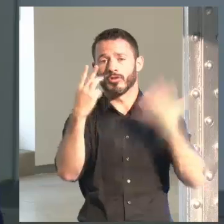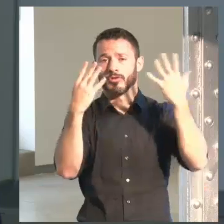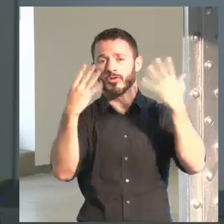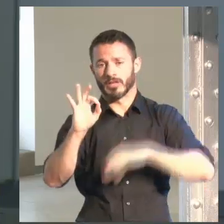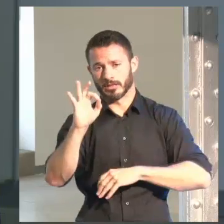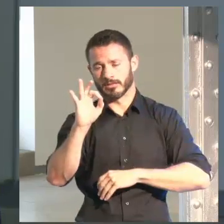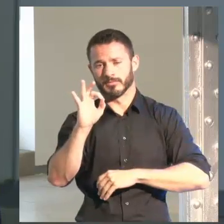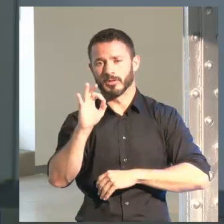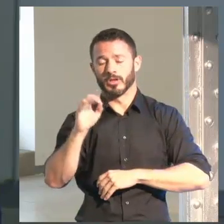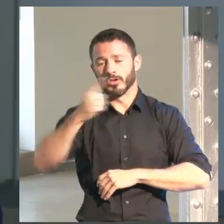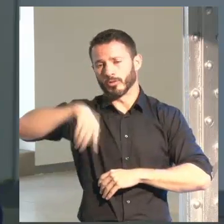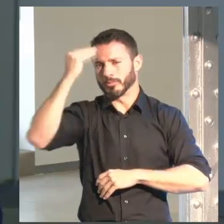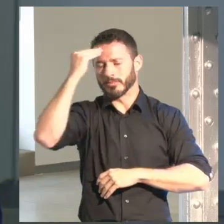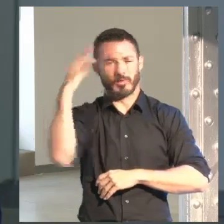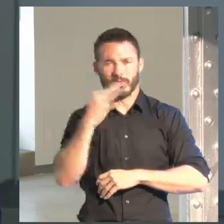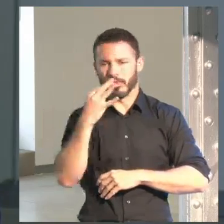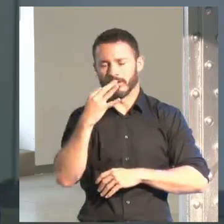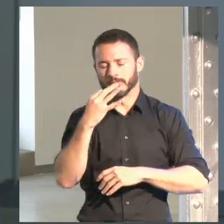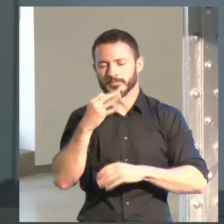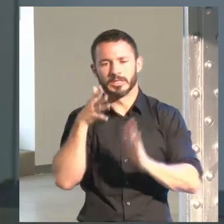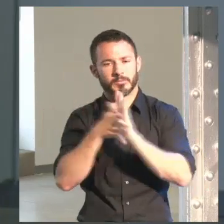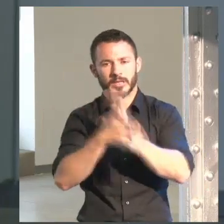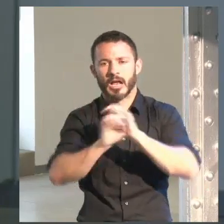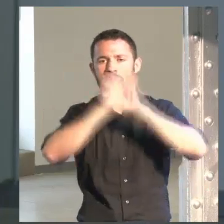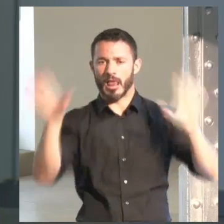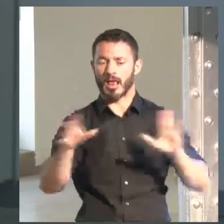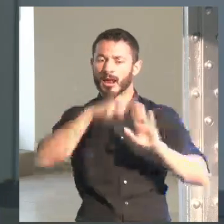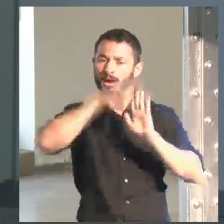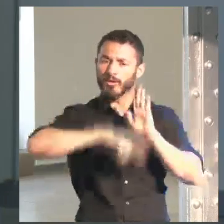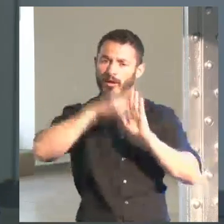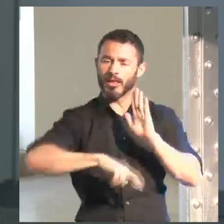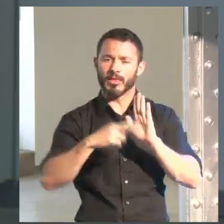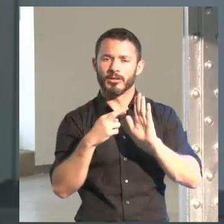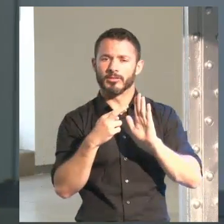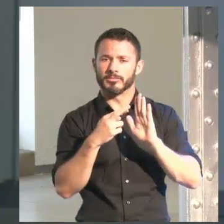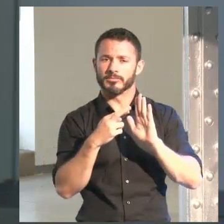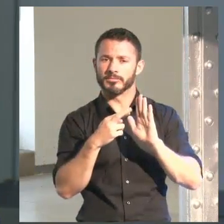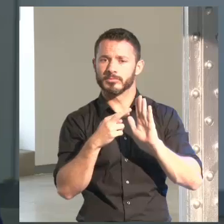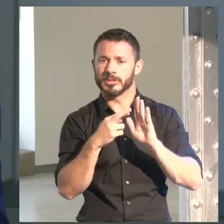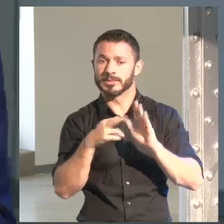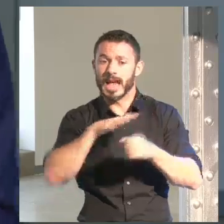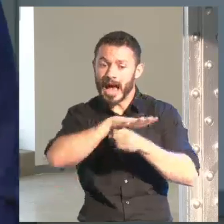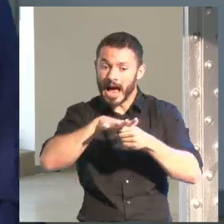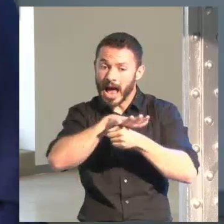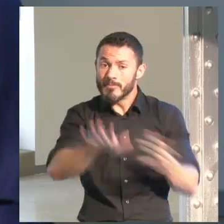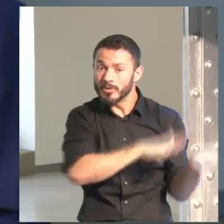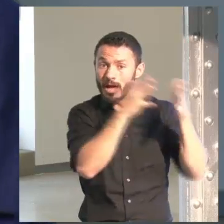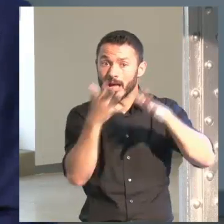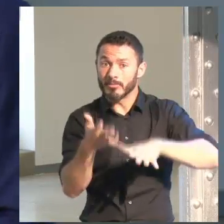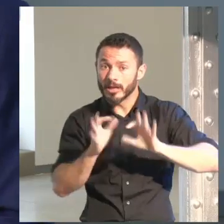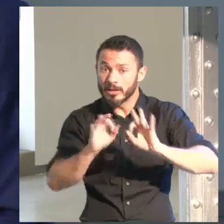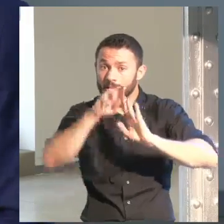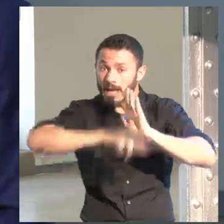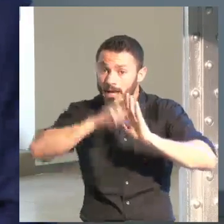es indispensable definir. Esa regulación se basa en la determinación del ámbito de aplicación de